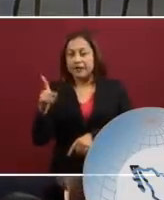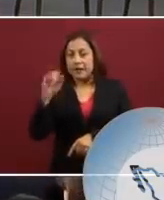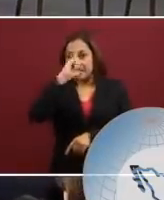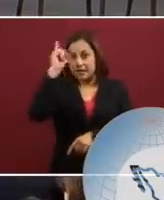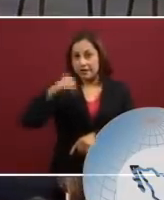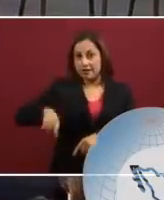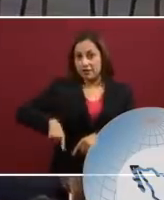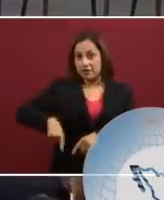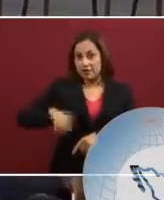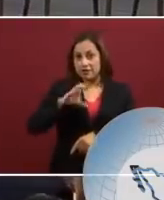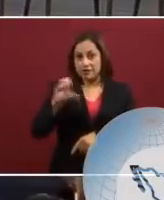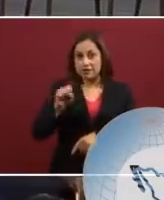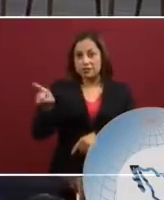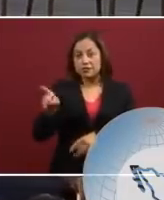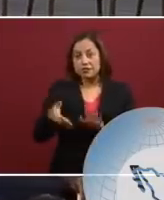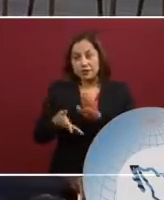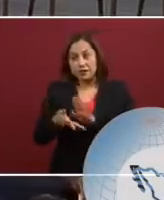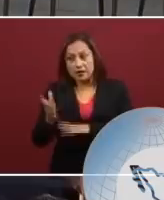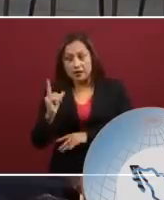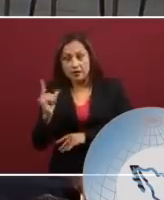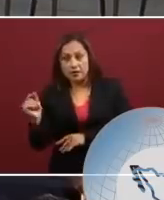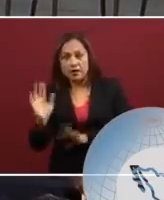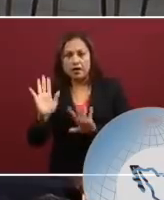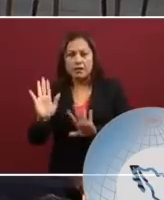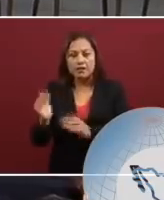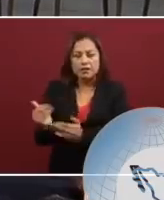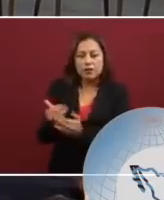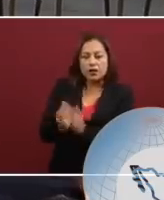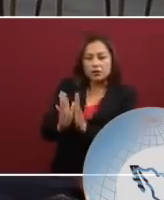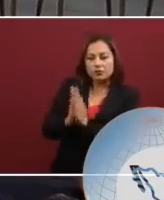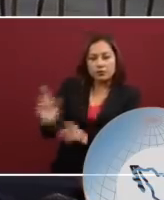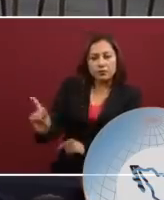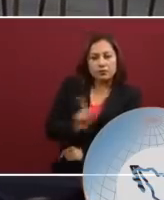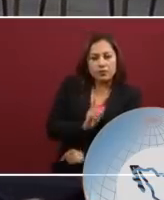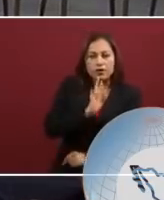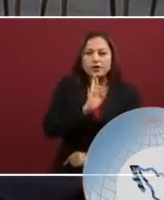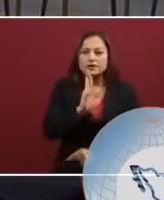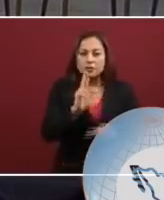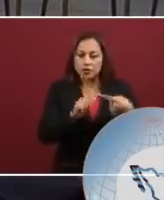gustaría que antes de irse, que contestara a la primera pregunta.